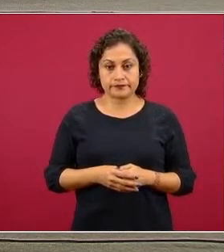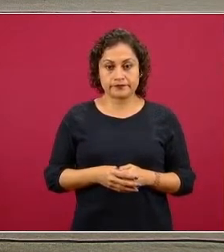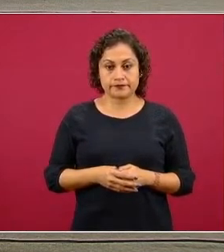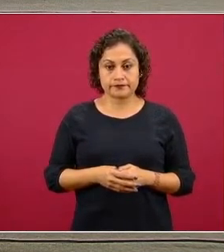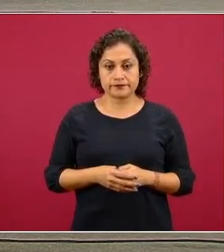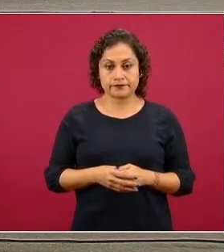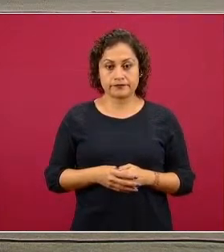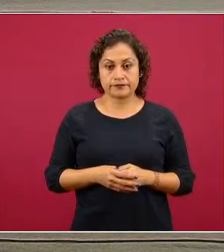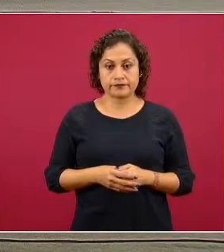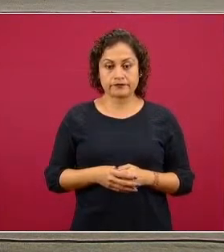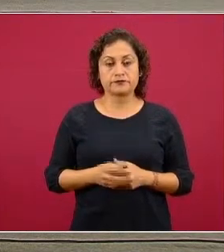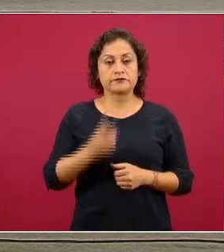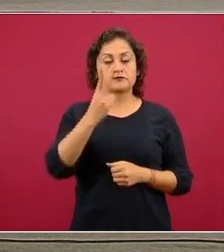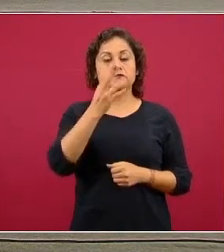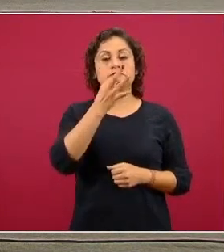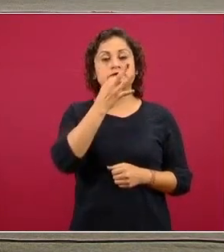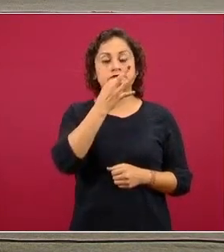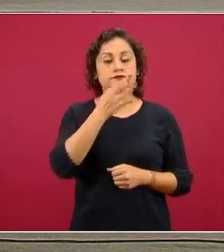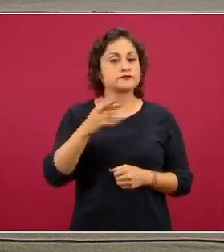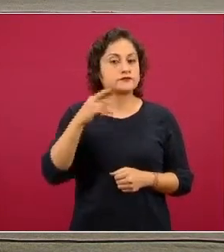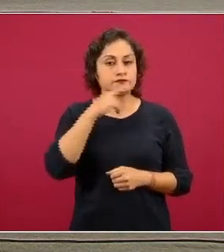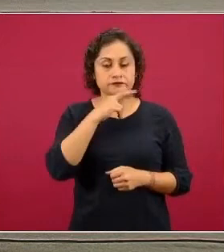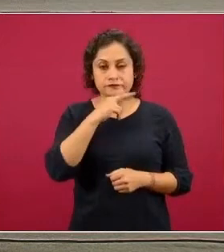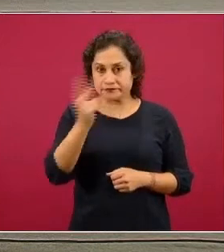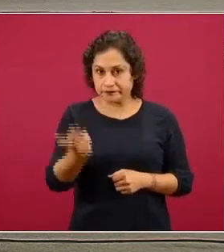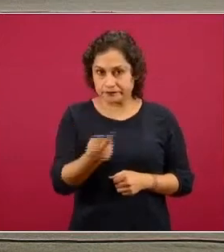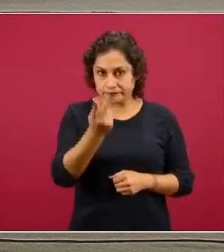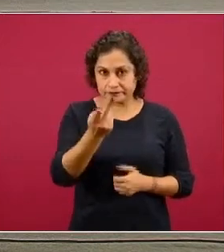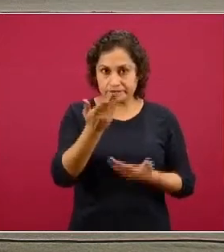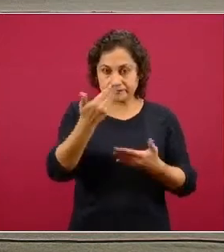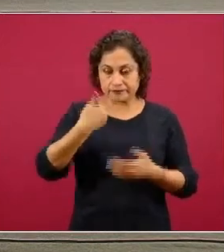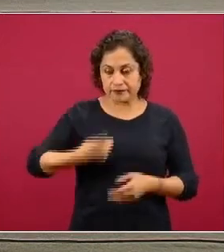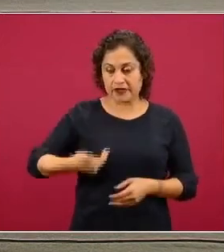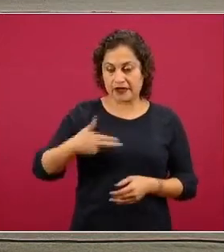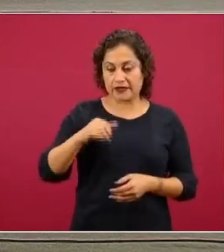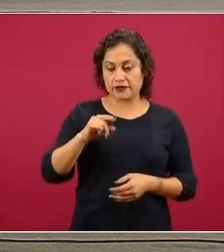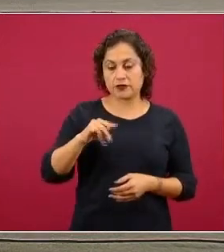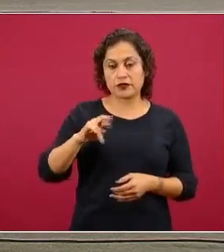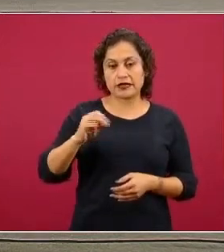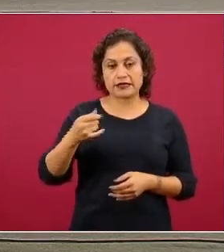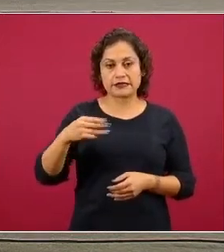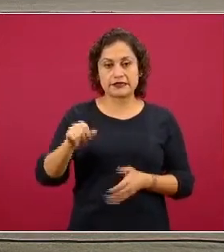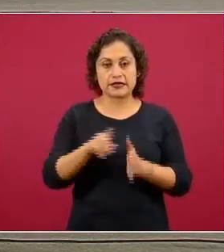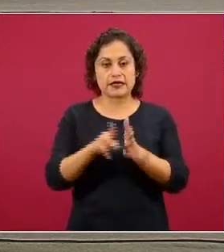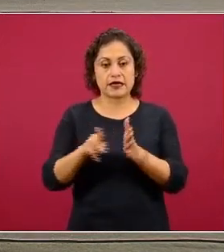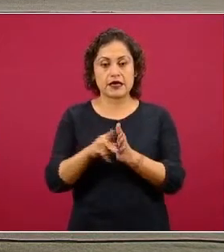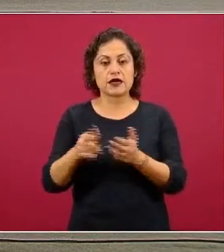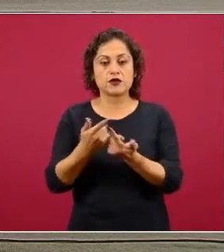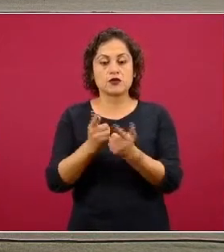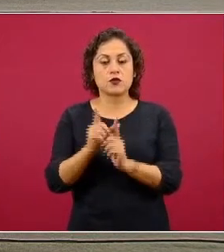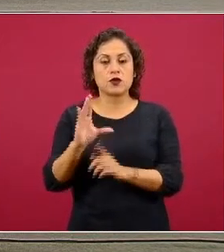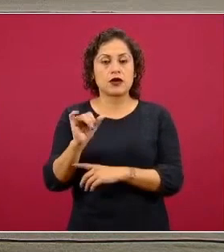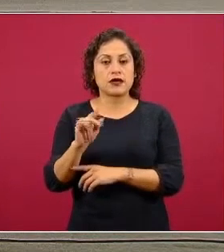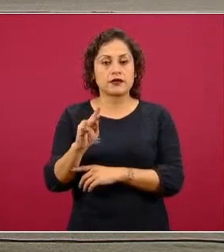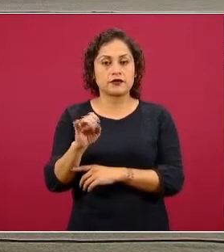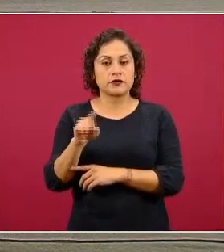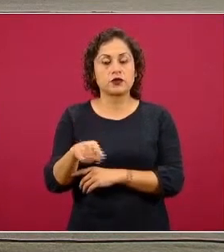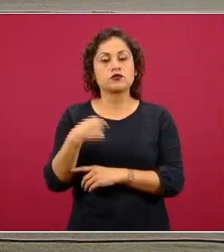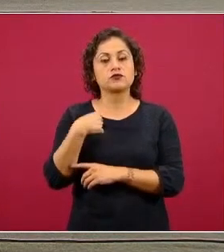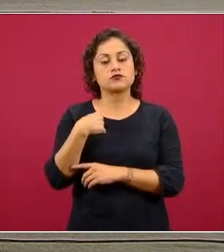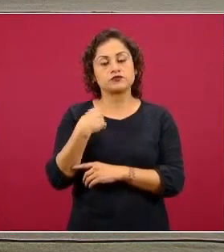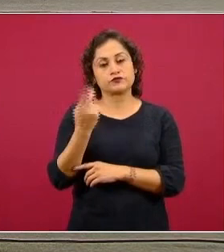Pues sí, todavía quedan 2 minutos. Adelante. Rápidamente, doctor. Héctor García, de Diario Basta y Grupo Cantón. En el primer